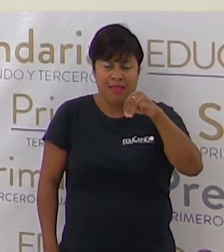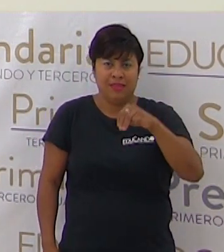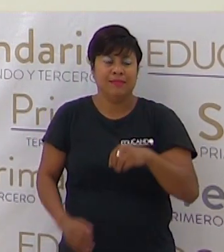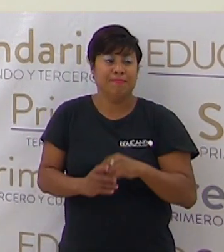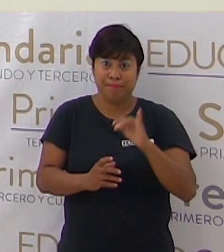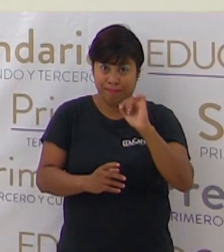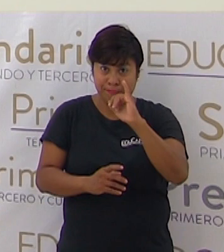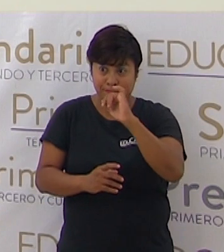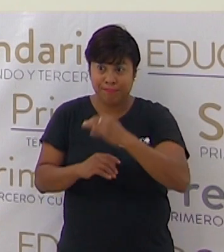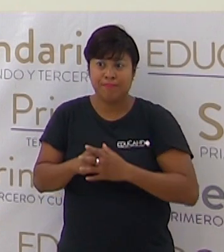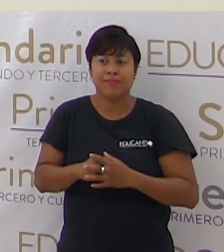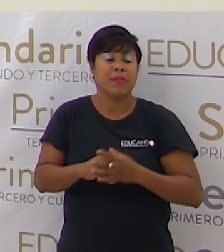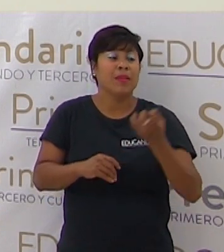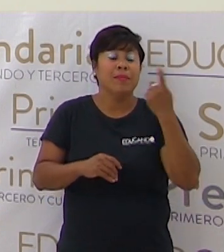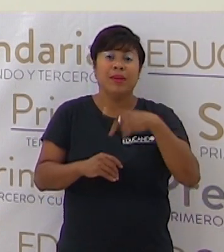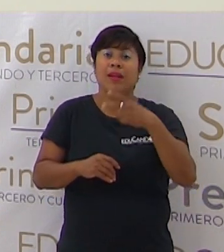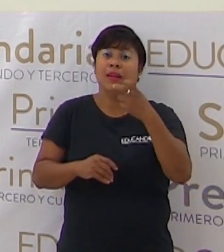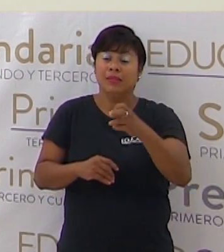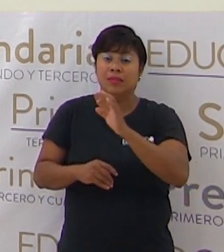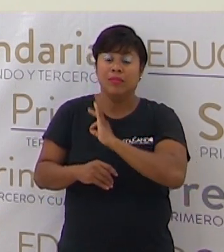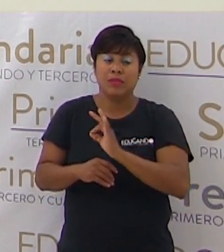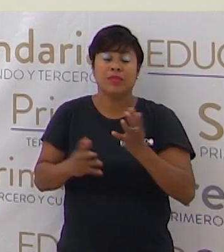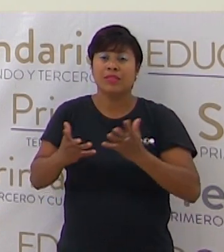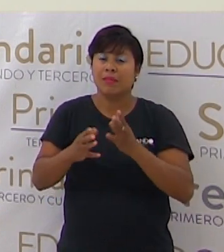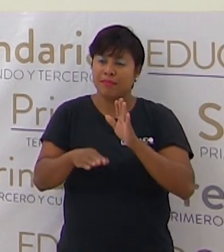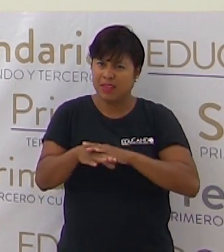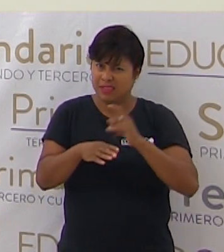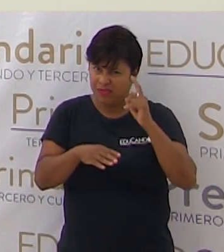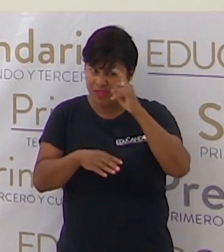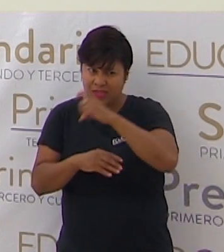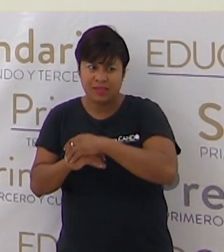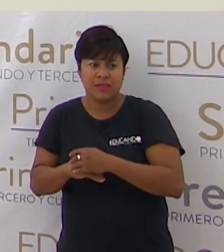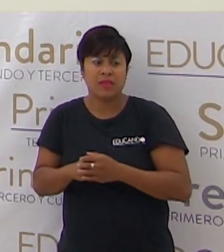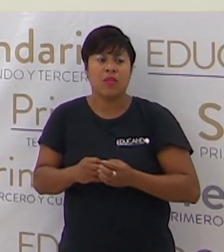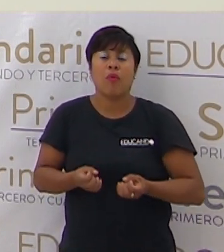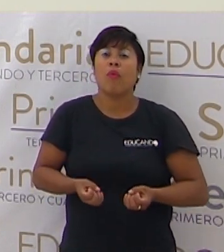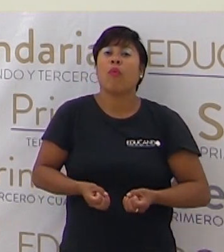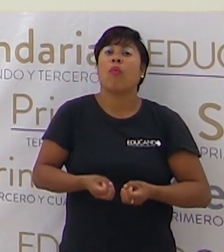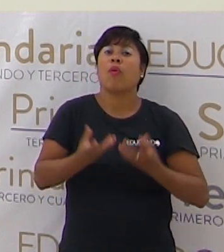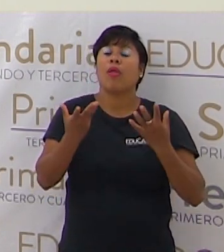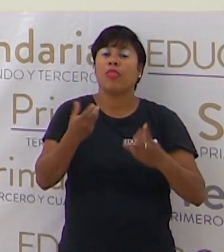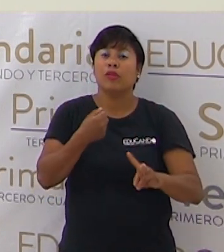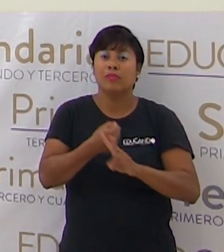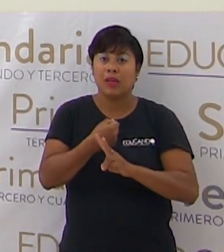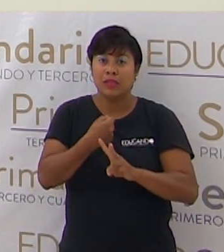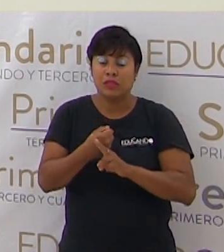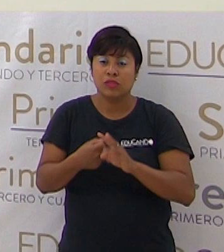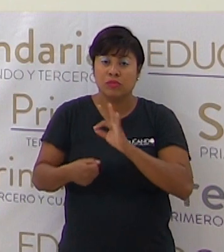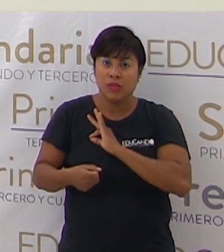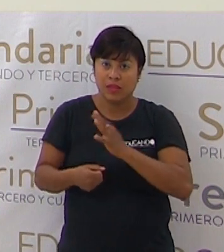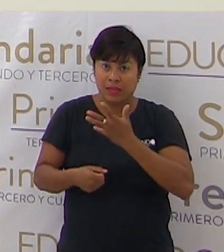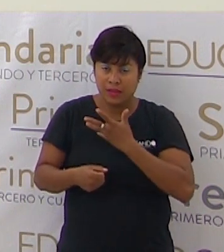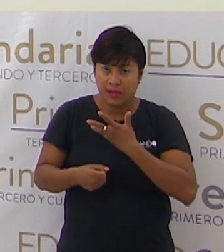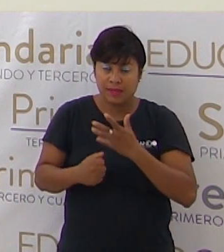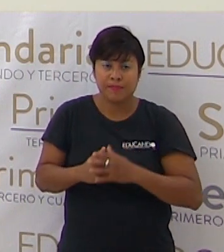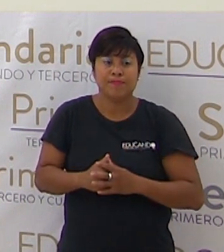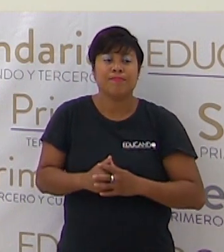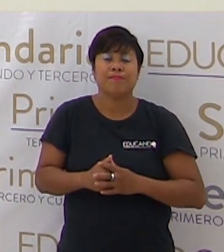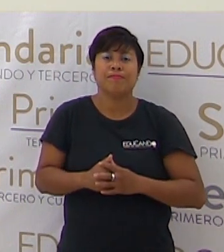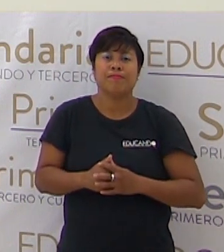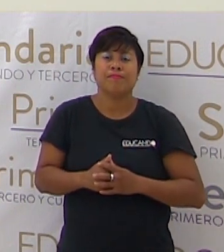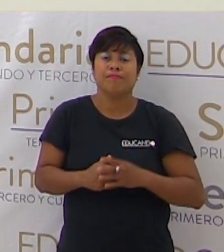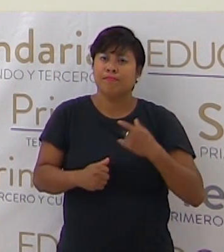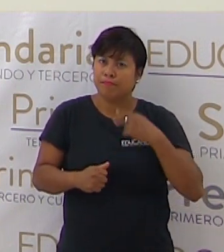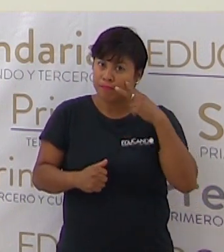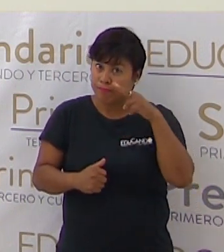medianas, ¿sí? Para complicártelo un poquito más, ¿cuántos vasitos me salen?